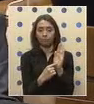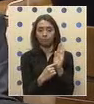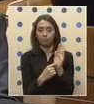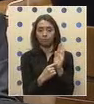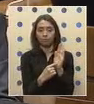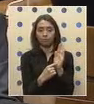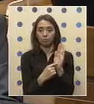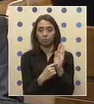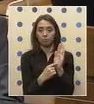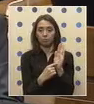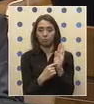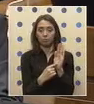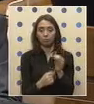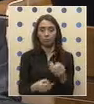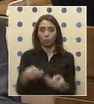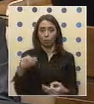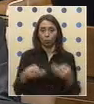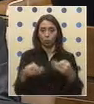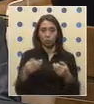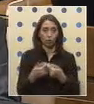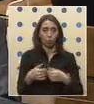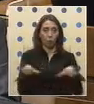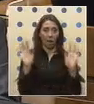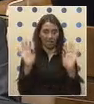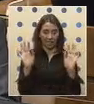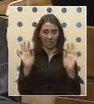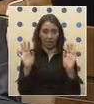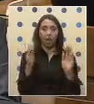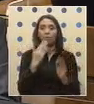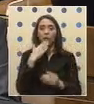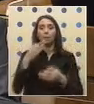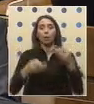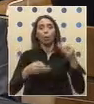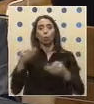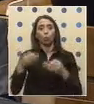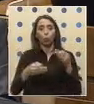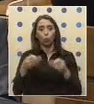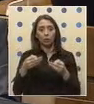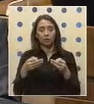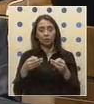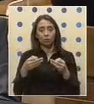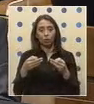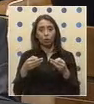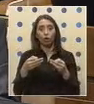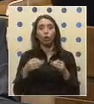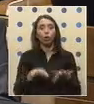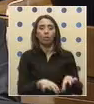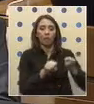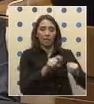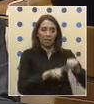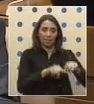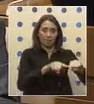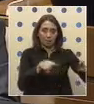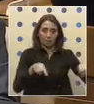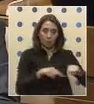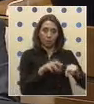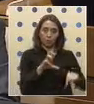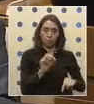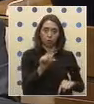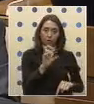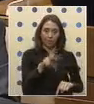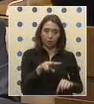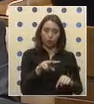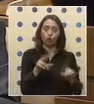toda vez que en un juicio cualquiera, incluyendo los juicios posesorios, sumarios, a que se refiere el